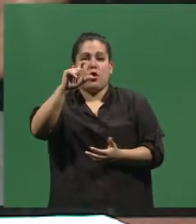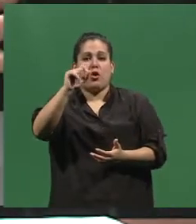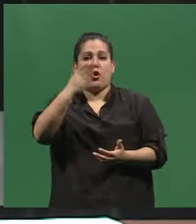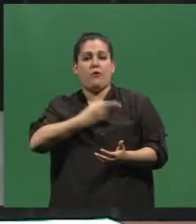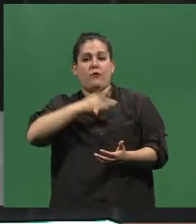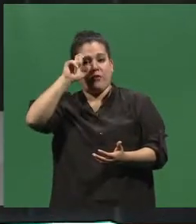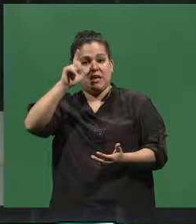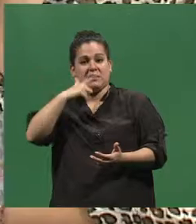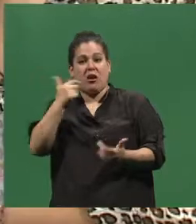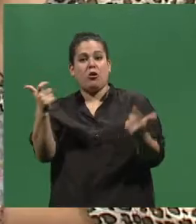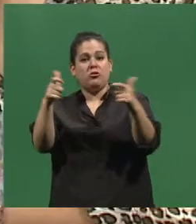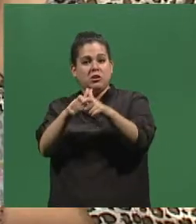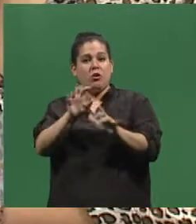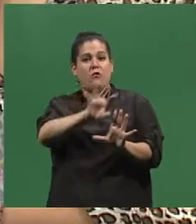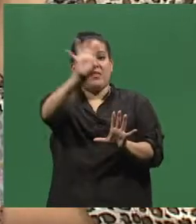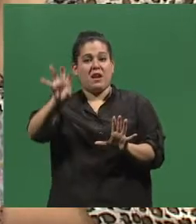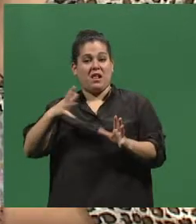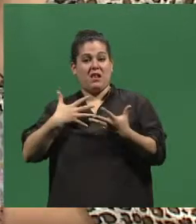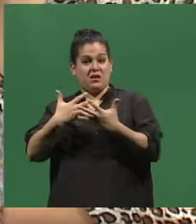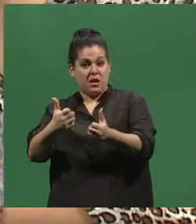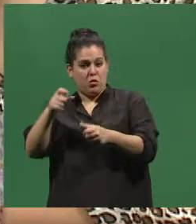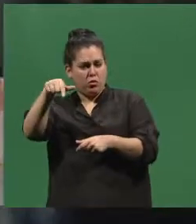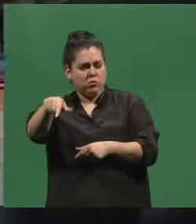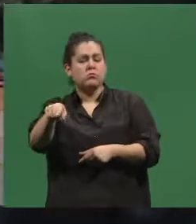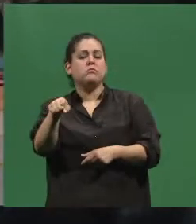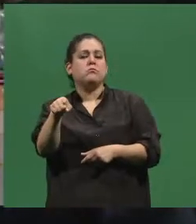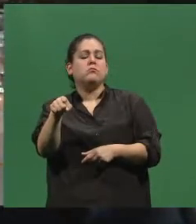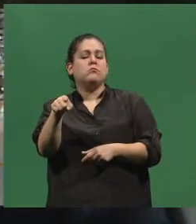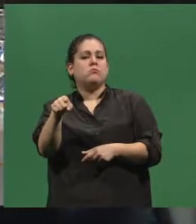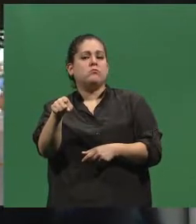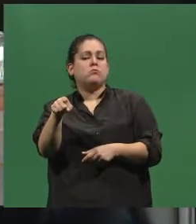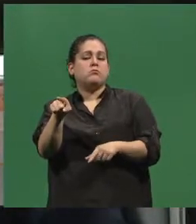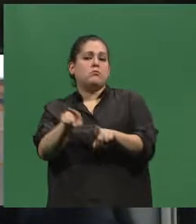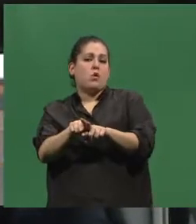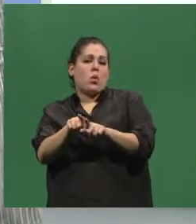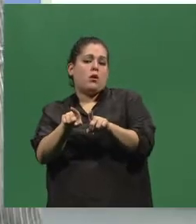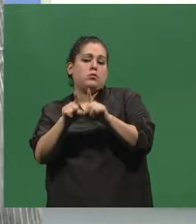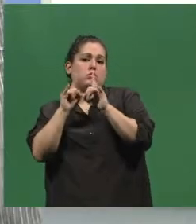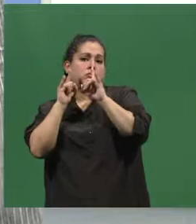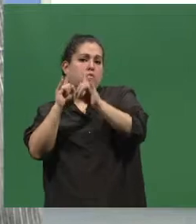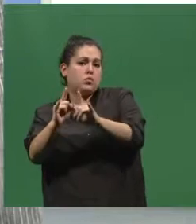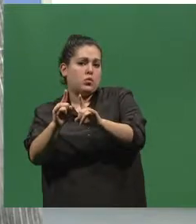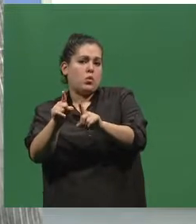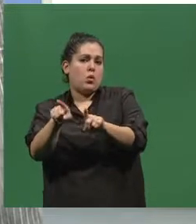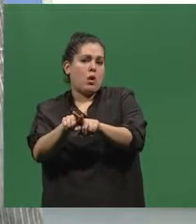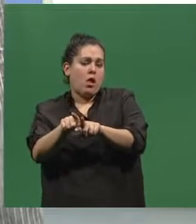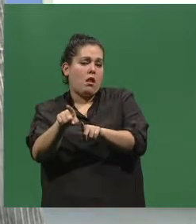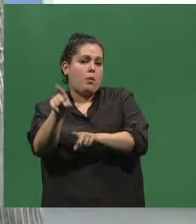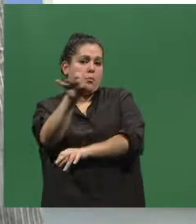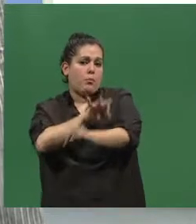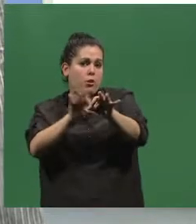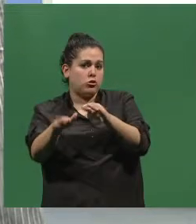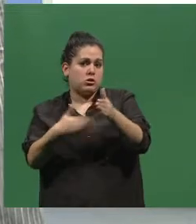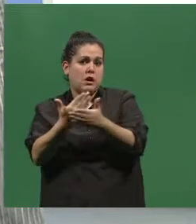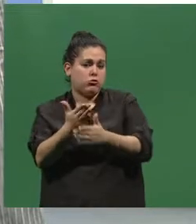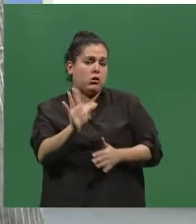COFESA, que es Consejo Federal de la Salud, ponga un poco en la mira que este proyecto, que